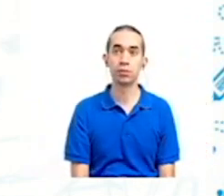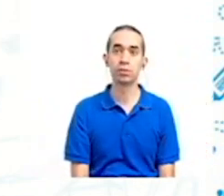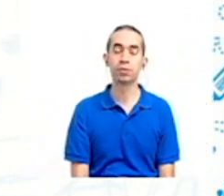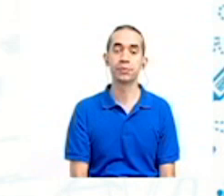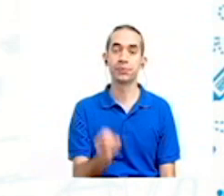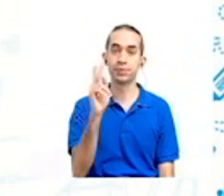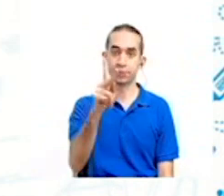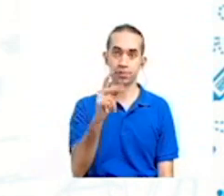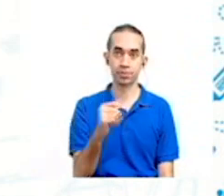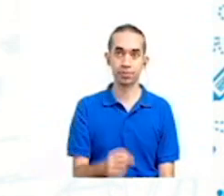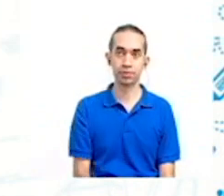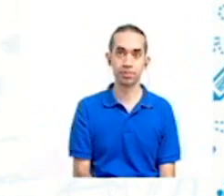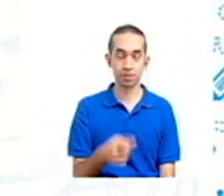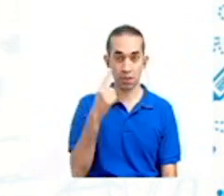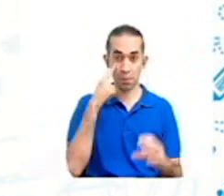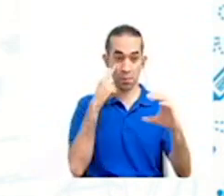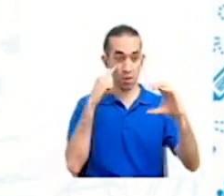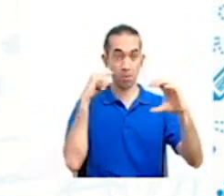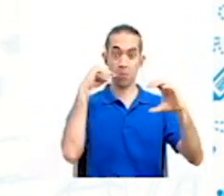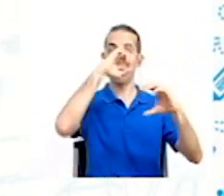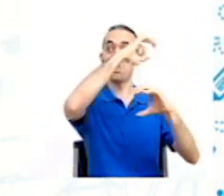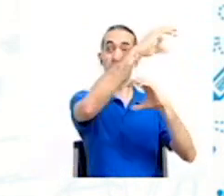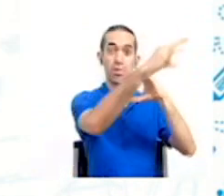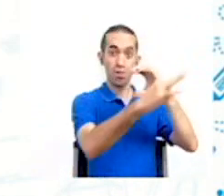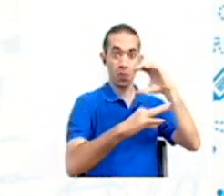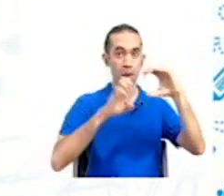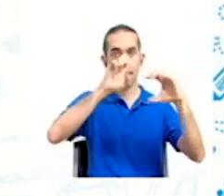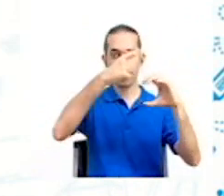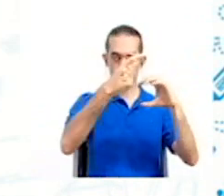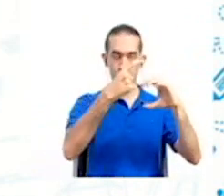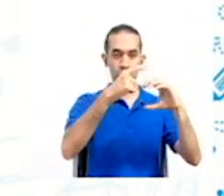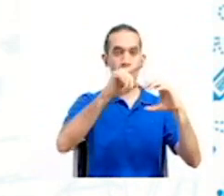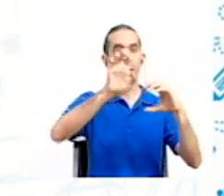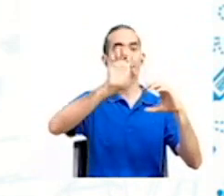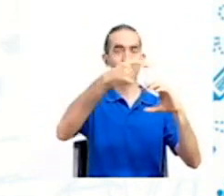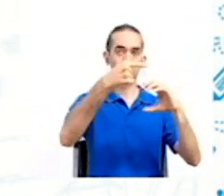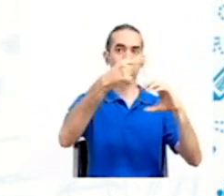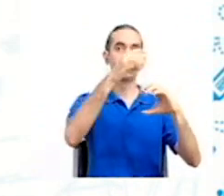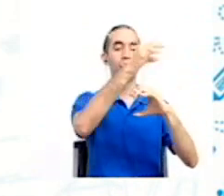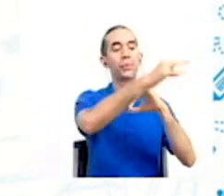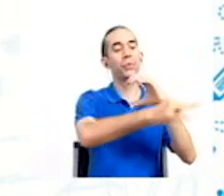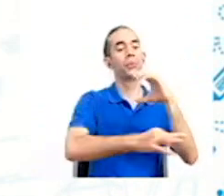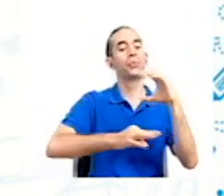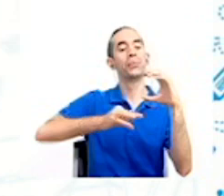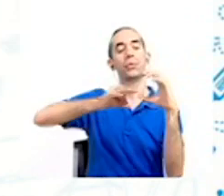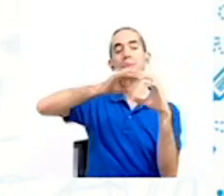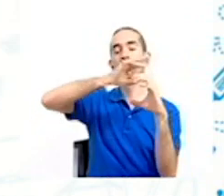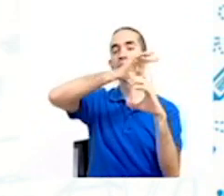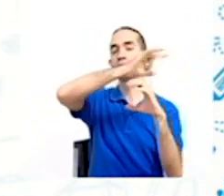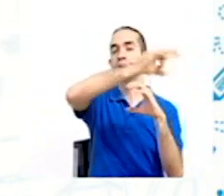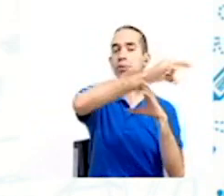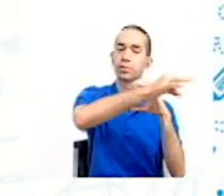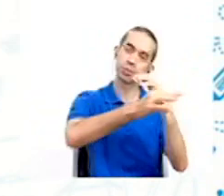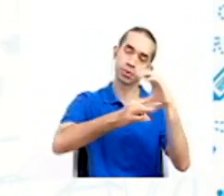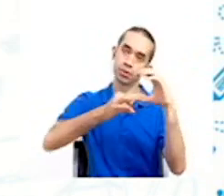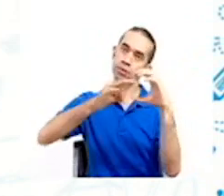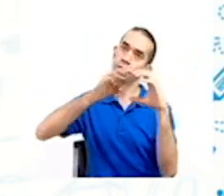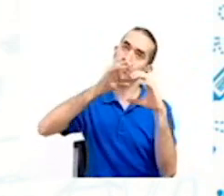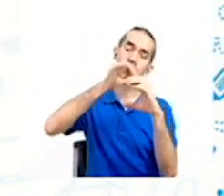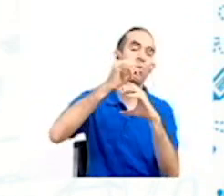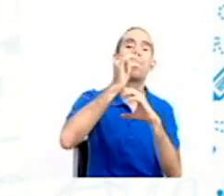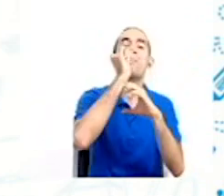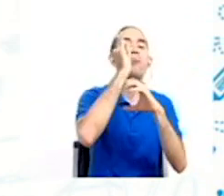Ok, los electrones que están girando ahí generan cargas que empujan y forman una carga